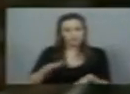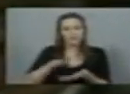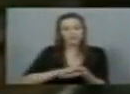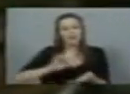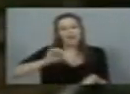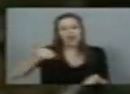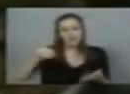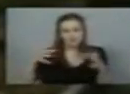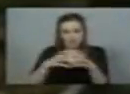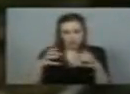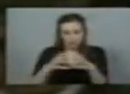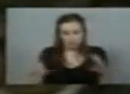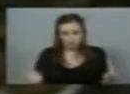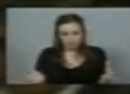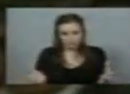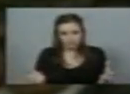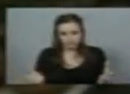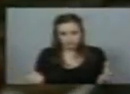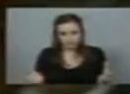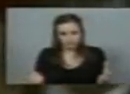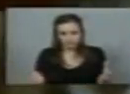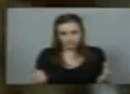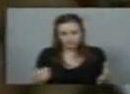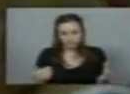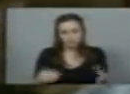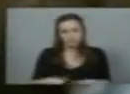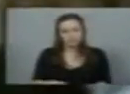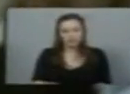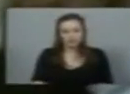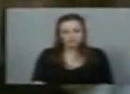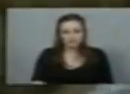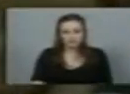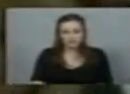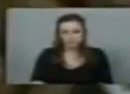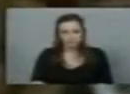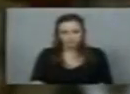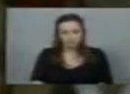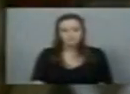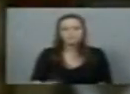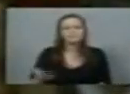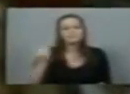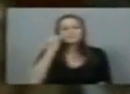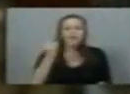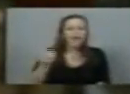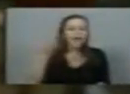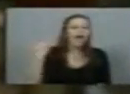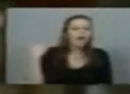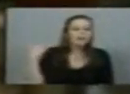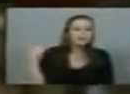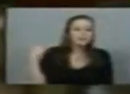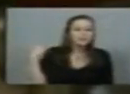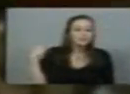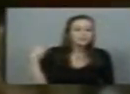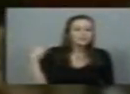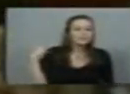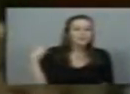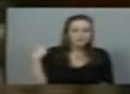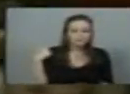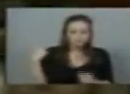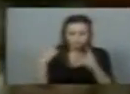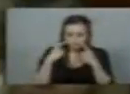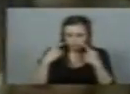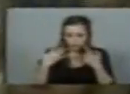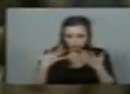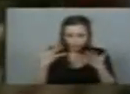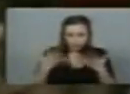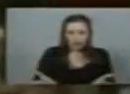de nuestro lucro y de nuestro grupo, como ya fue palmariamente demostrado